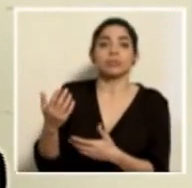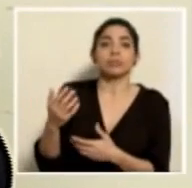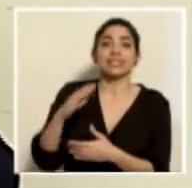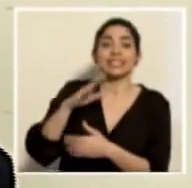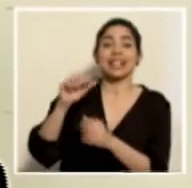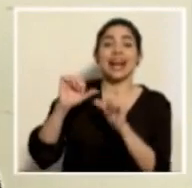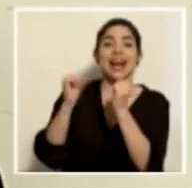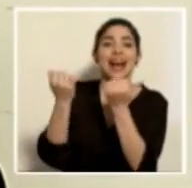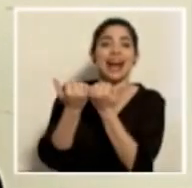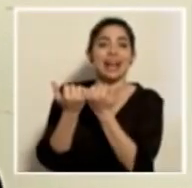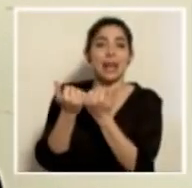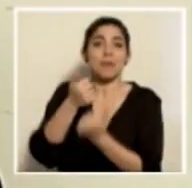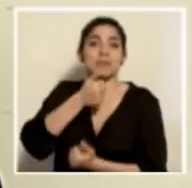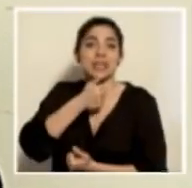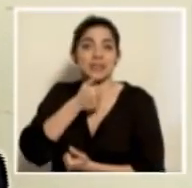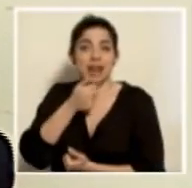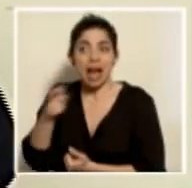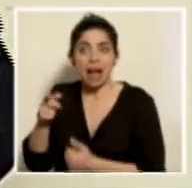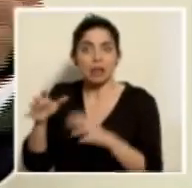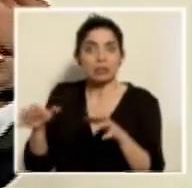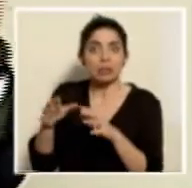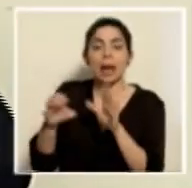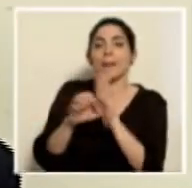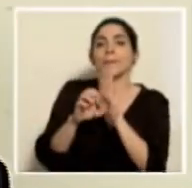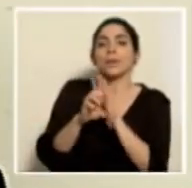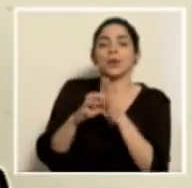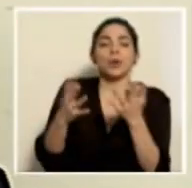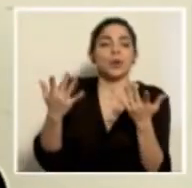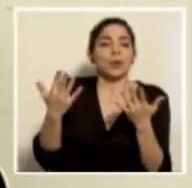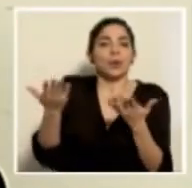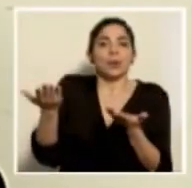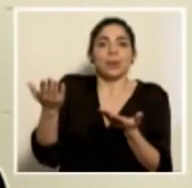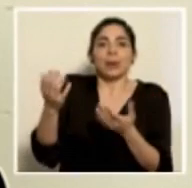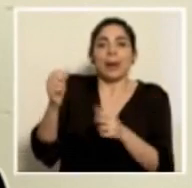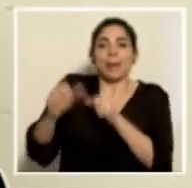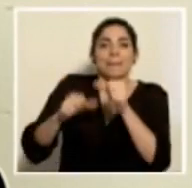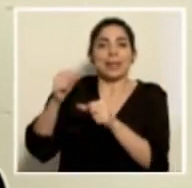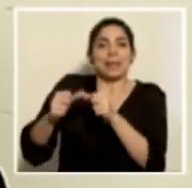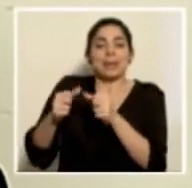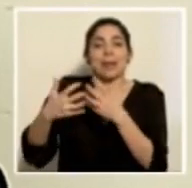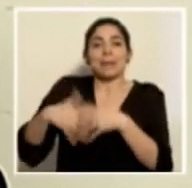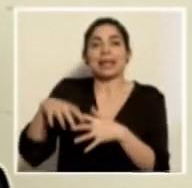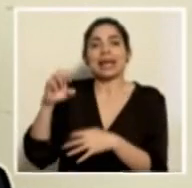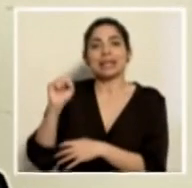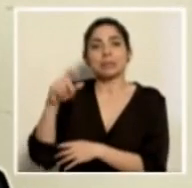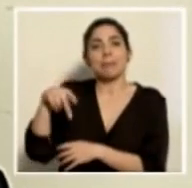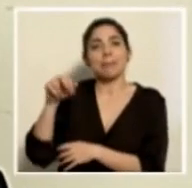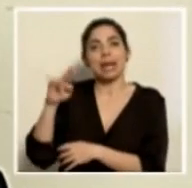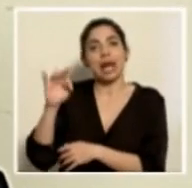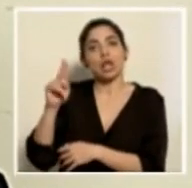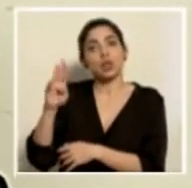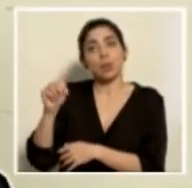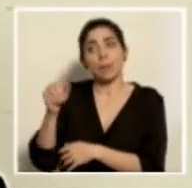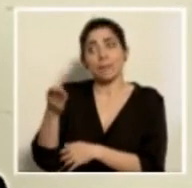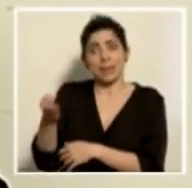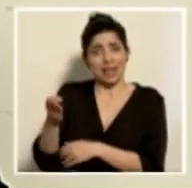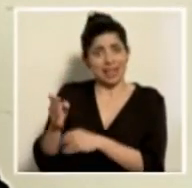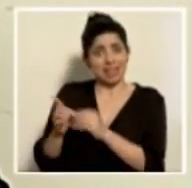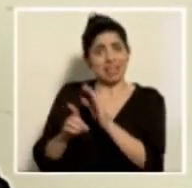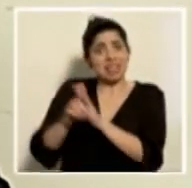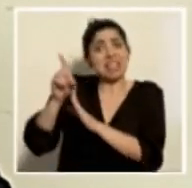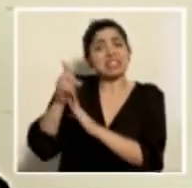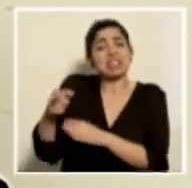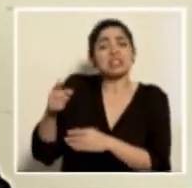el sector privado también, por ejemplo, en el emprendimiento y la empresa Esperatum, no es un desarrollo